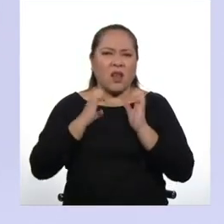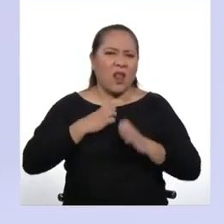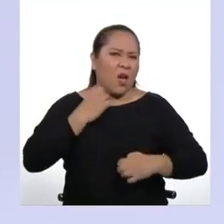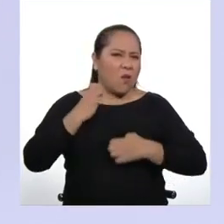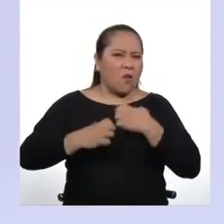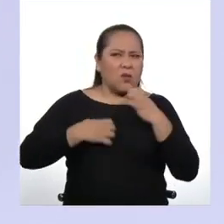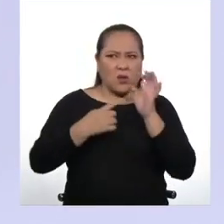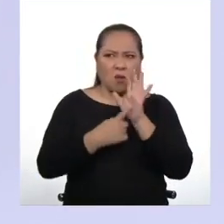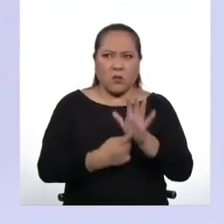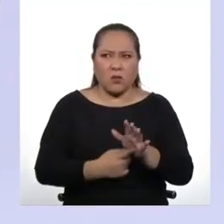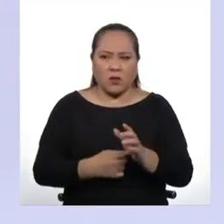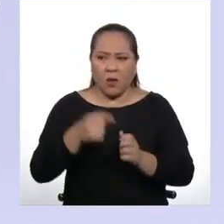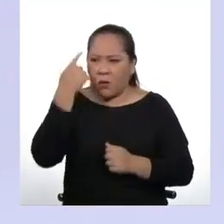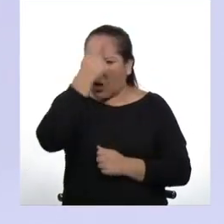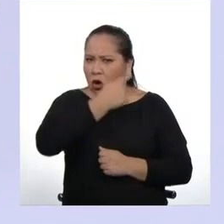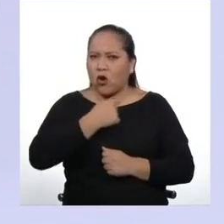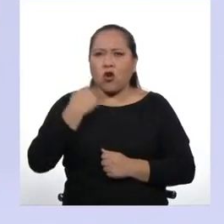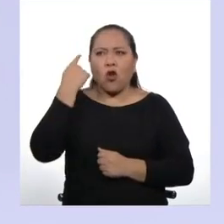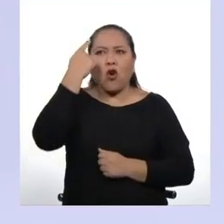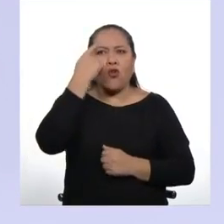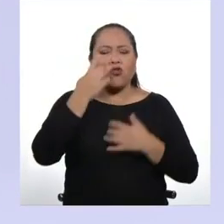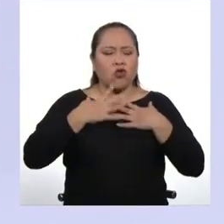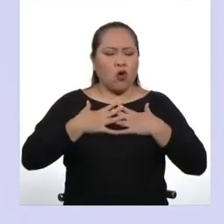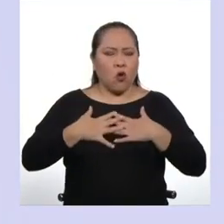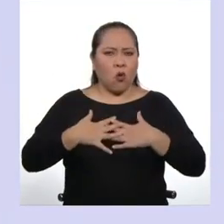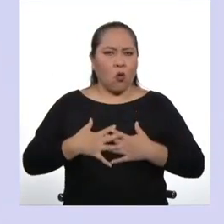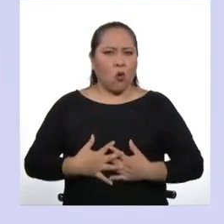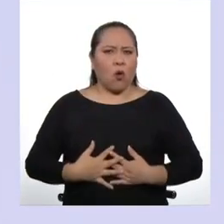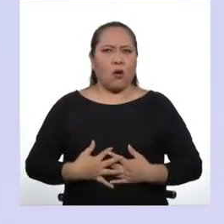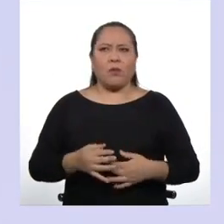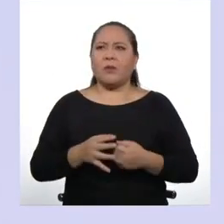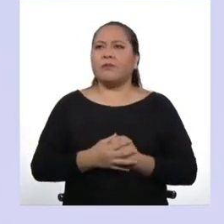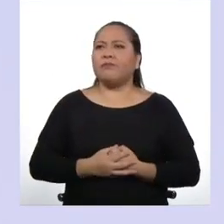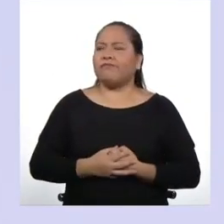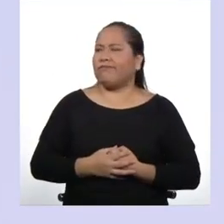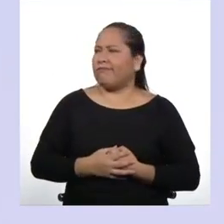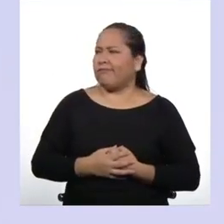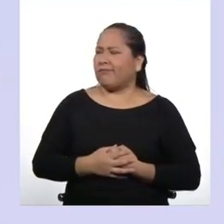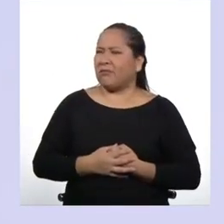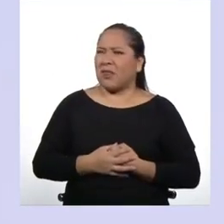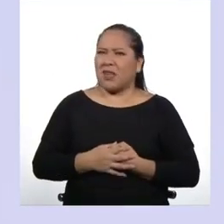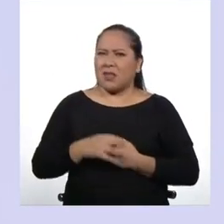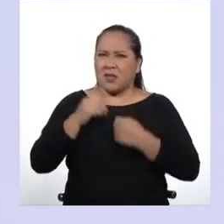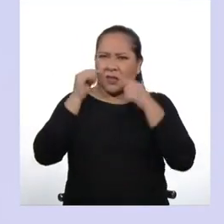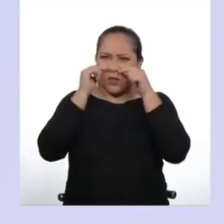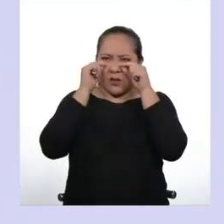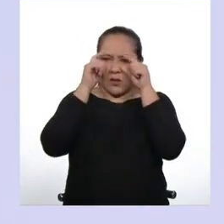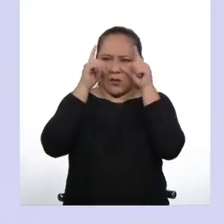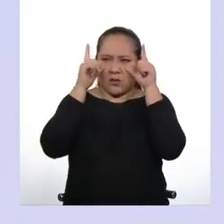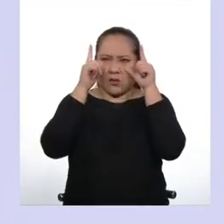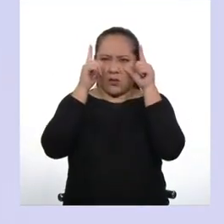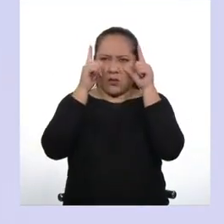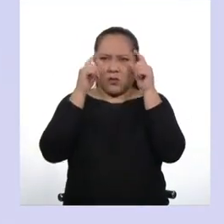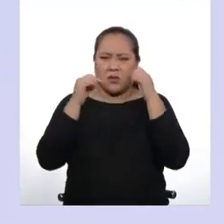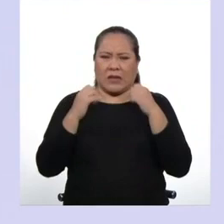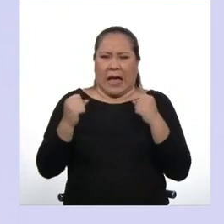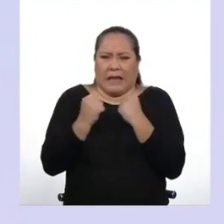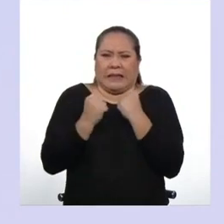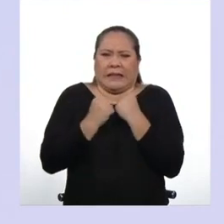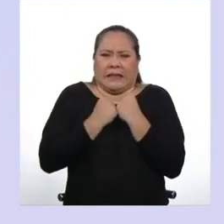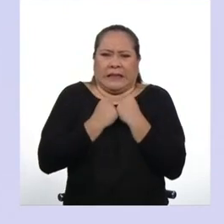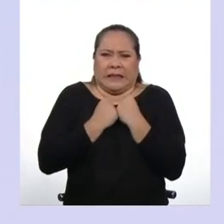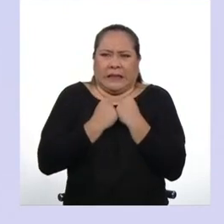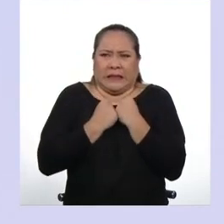expresando? Observen su rostro y el cuerpo. Está con los ojos abiertos y con el cuerpo